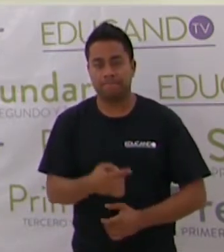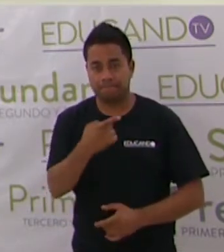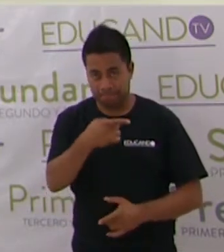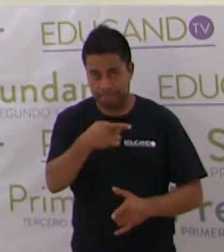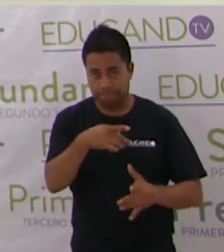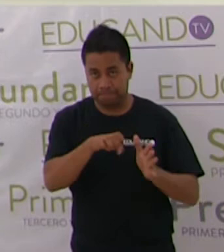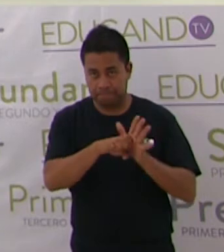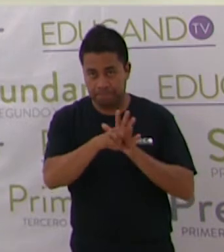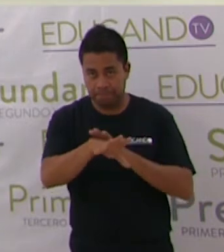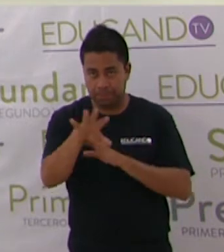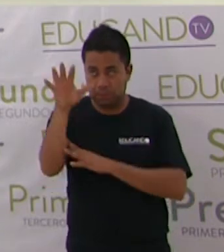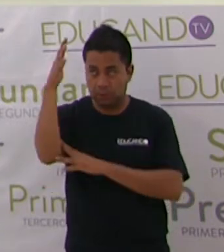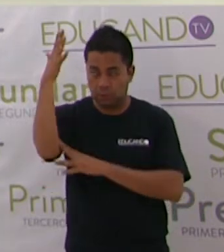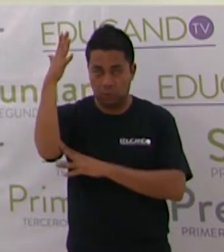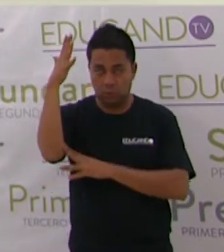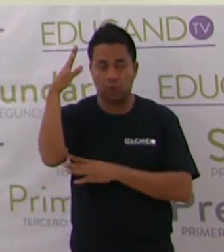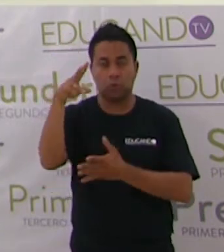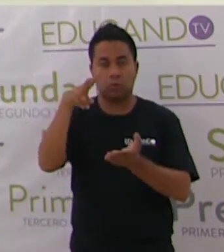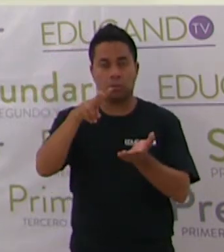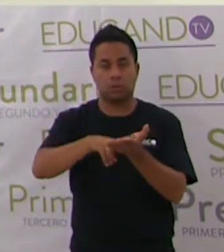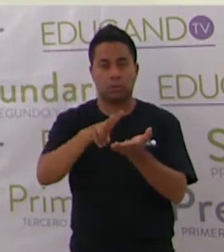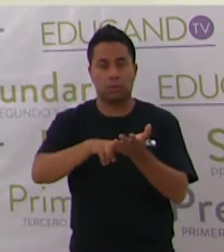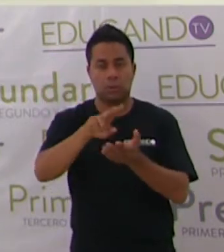sol vale